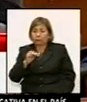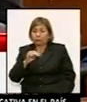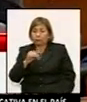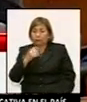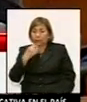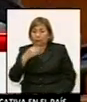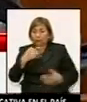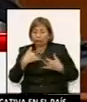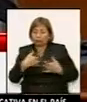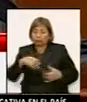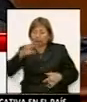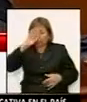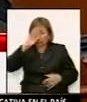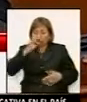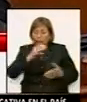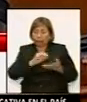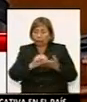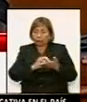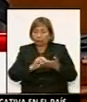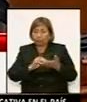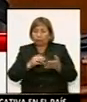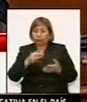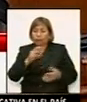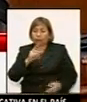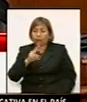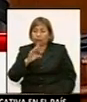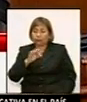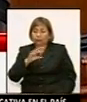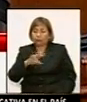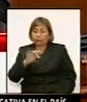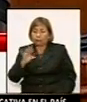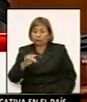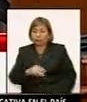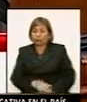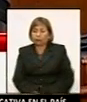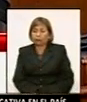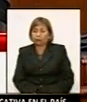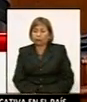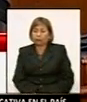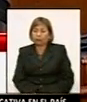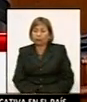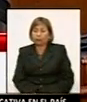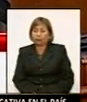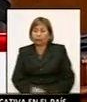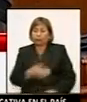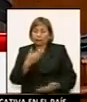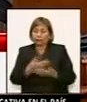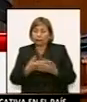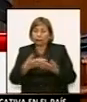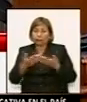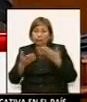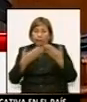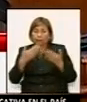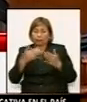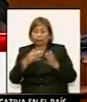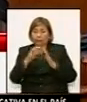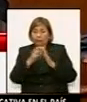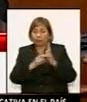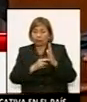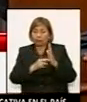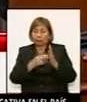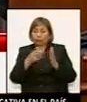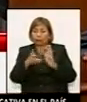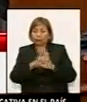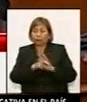sentido indispuesta, autora del proyecto 2888, que nos comentó que para la elaboración de este proyecto